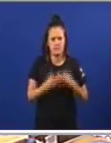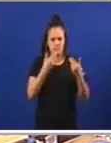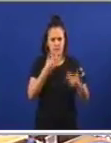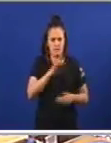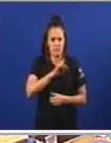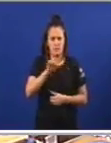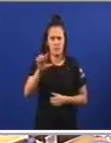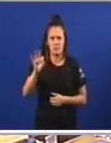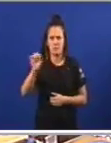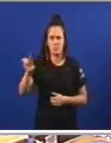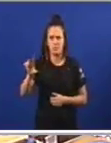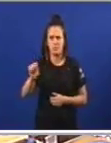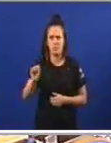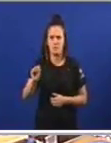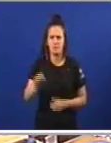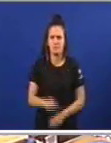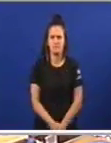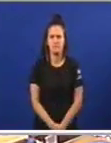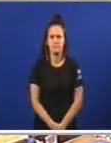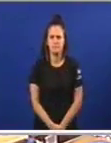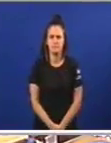Solla.